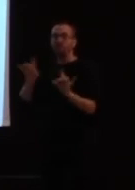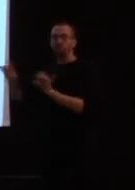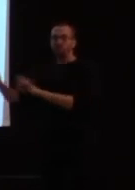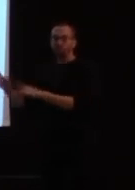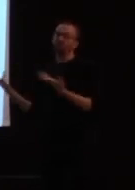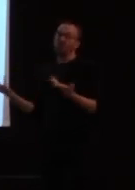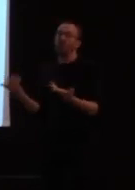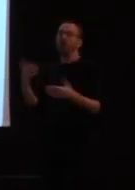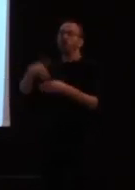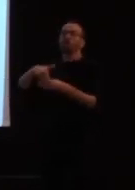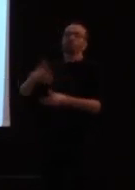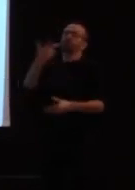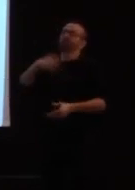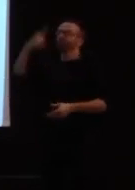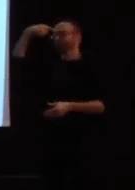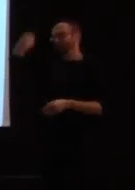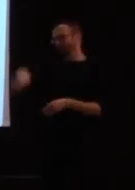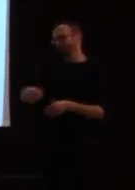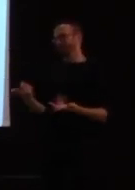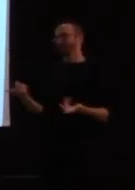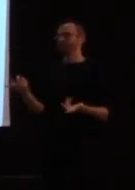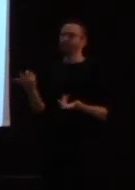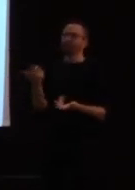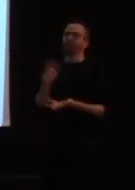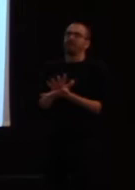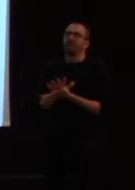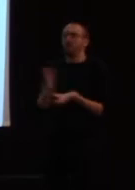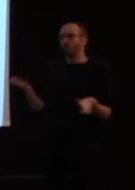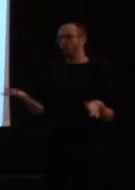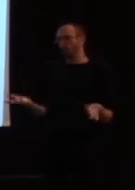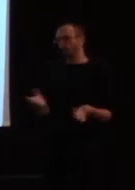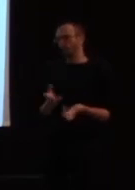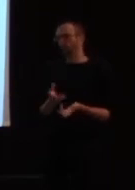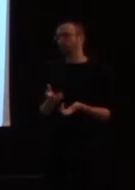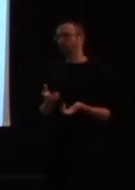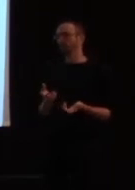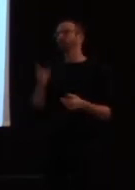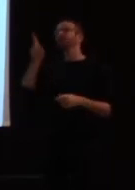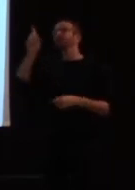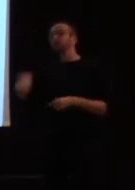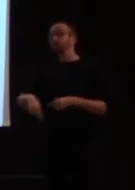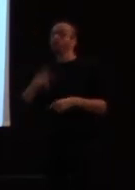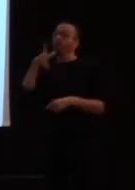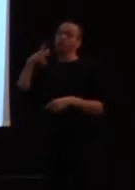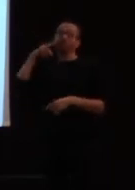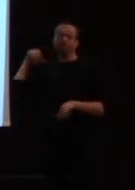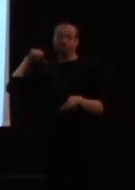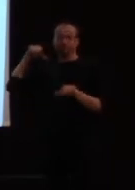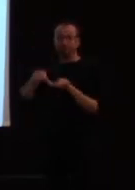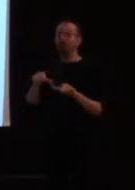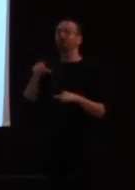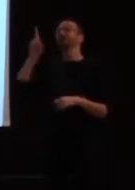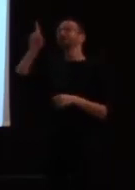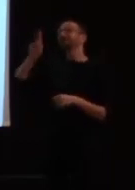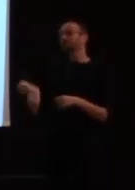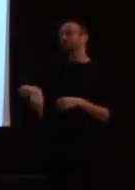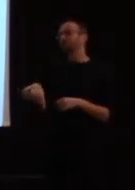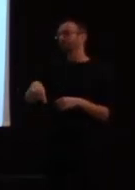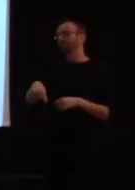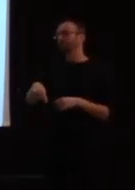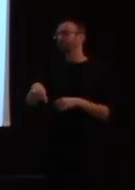tranquilidad, es verdad. Con el tiempo tenemos un dominio de la materia superior y además otra cosa, tenemos la oportunidad de